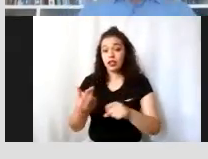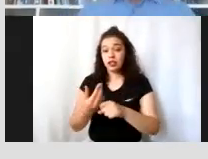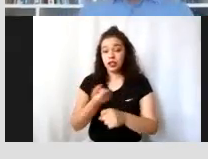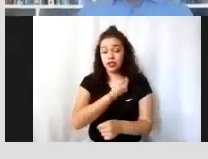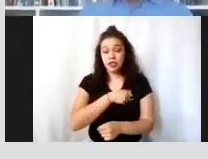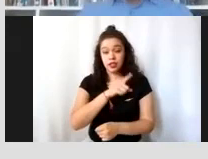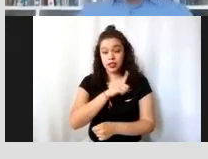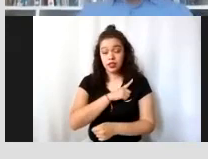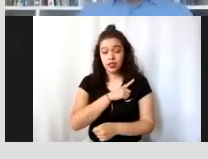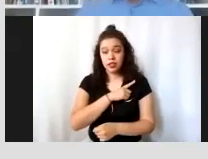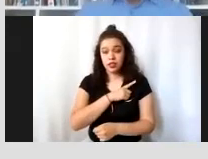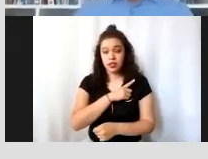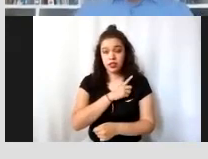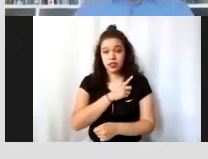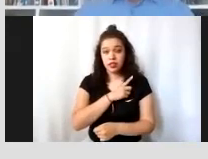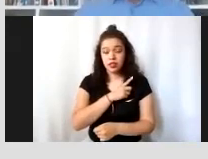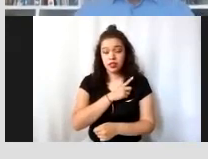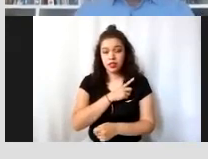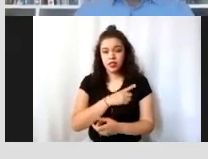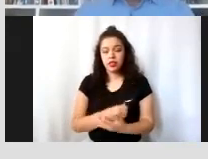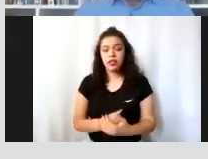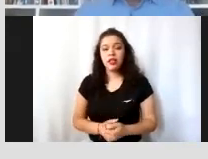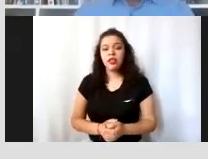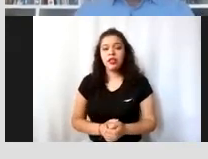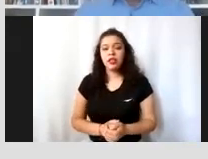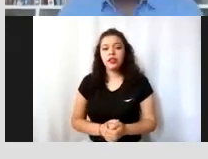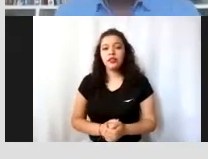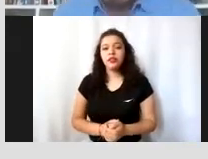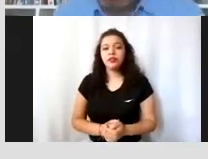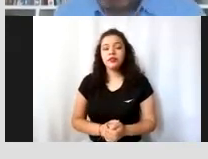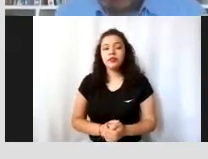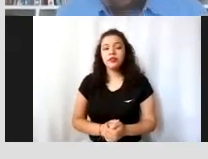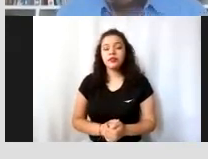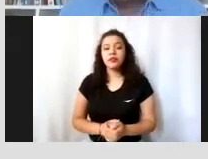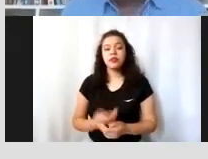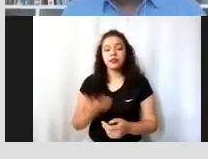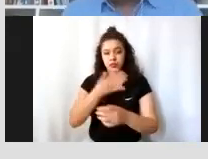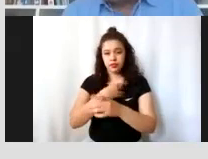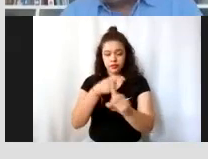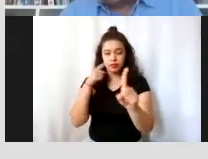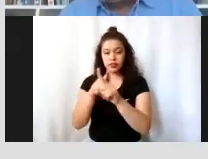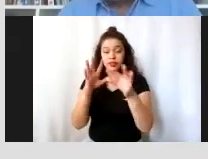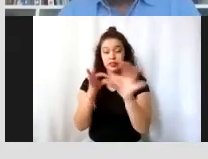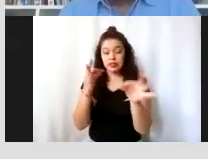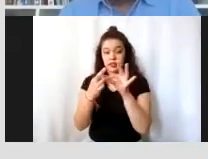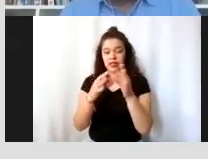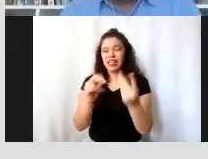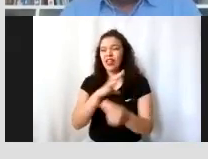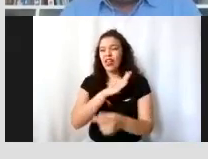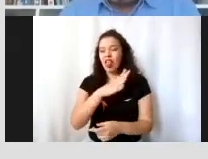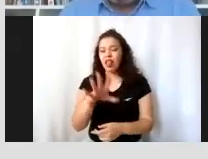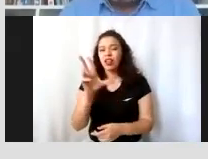en caso de salud inconveniente. Bien. Las finalidades deben de ser precisas y específicas y no genéricas. Esto